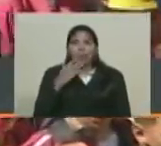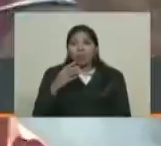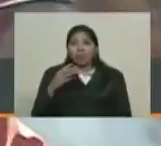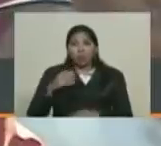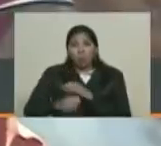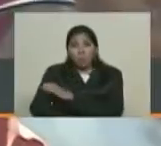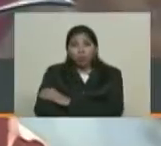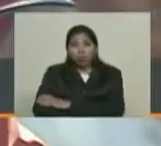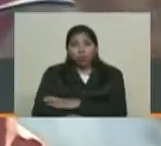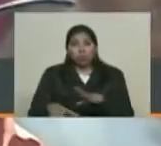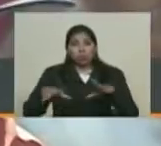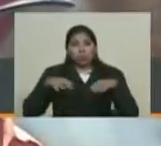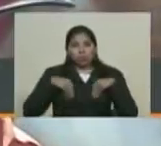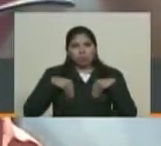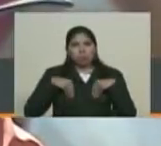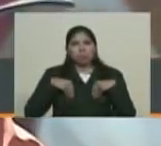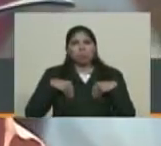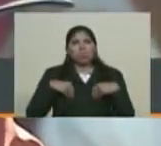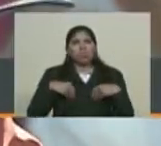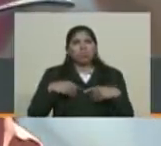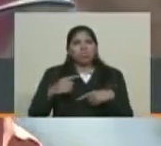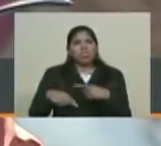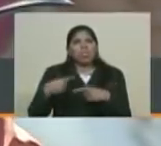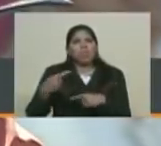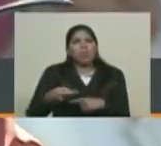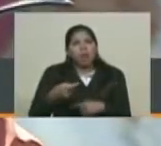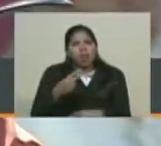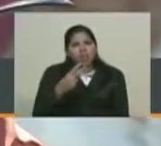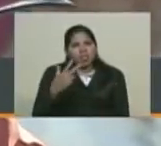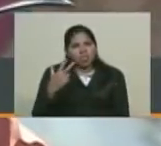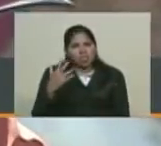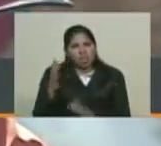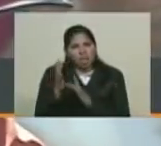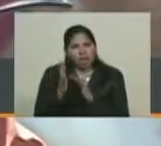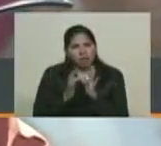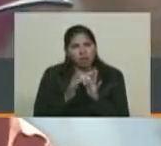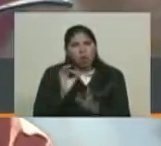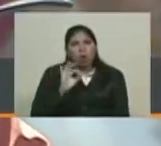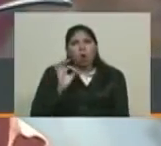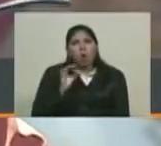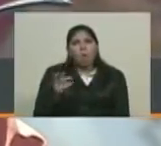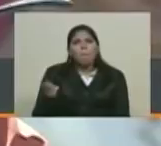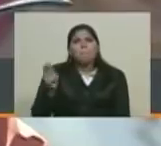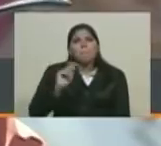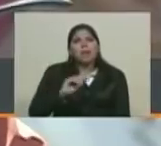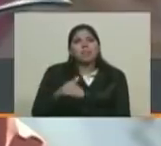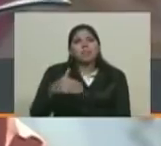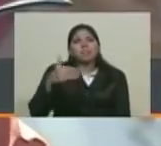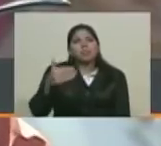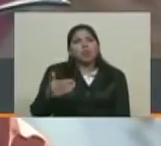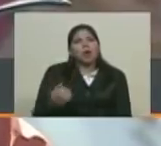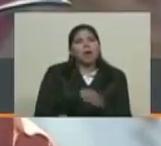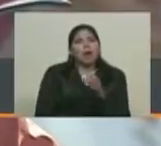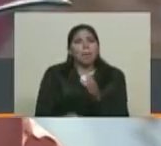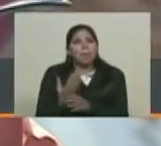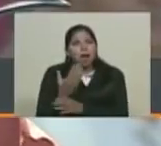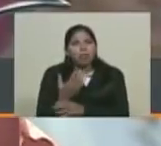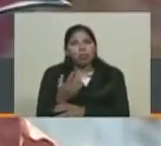va a pasar un día después? ¿Qué va a pasar un mes después? ¿Qué va a pasar un año